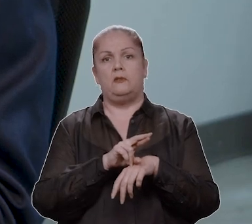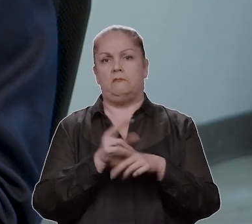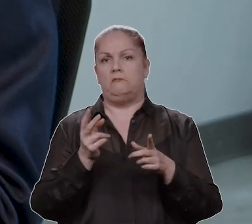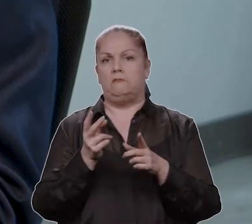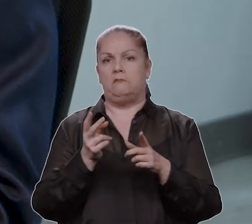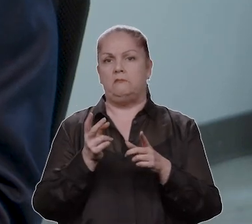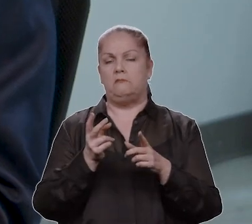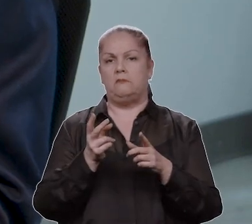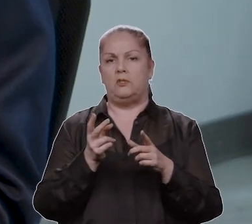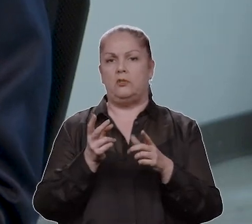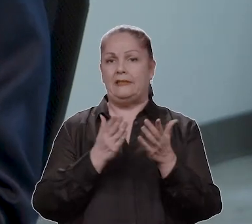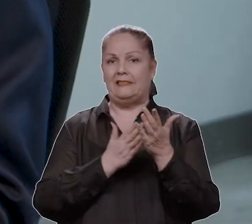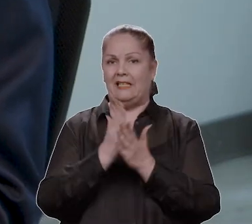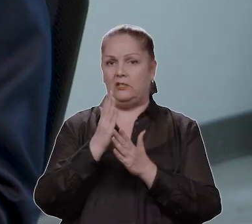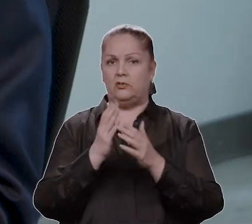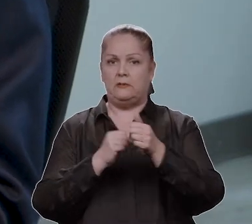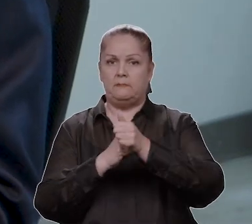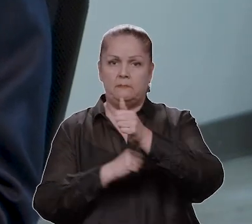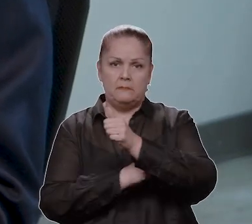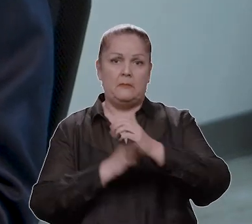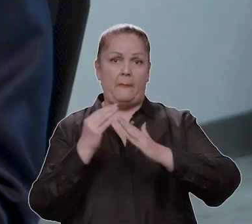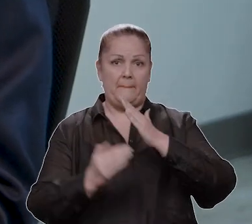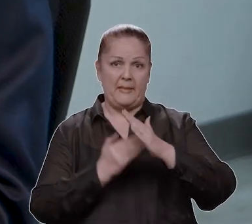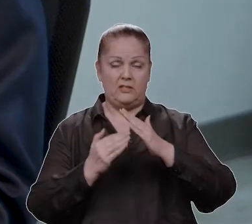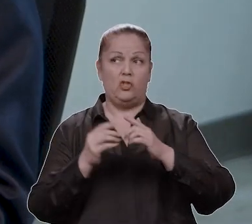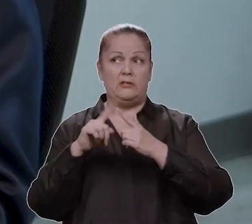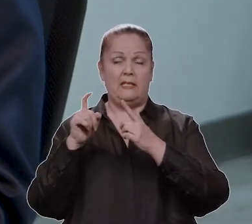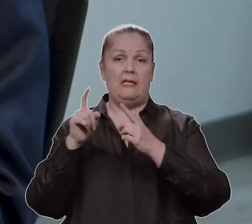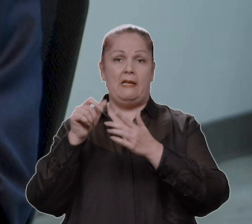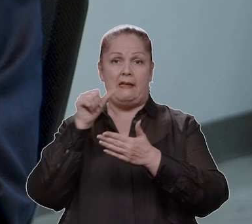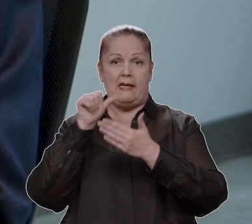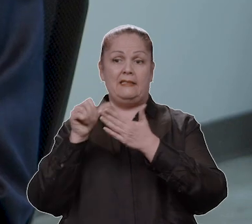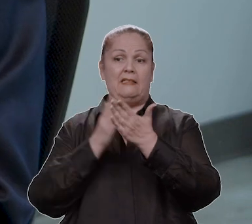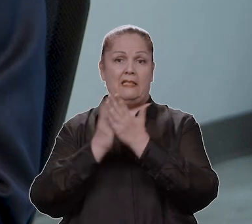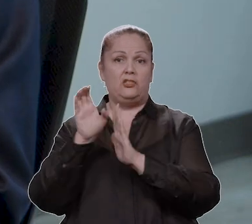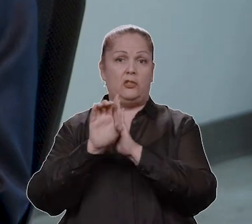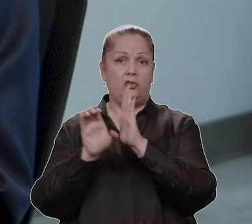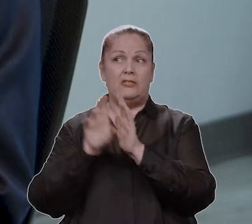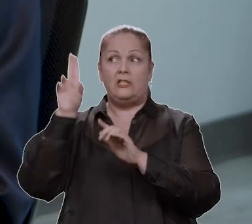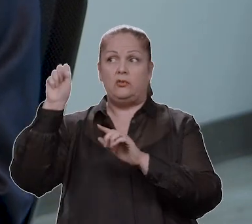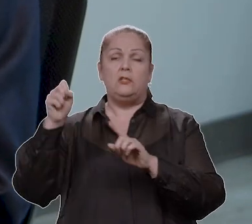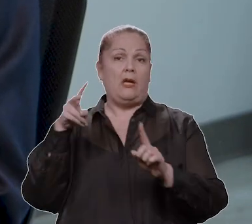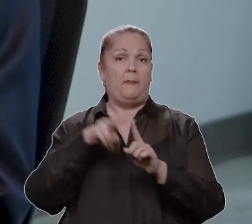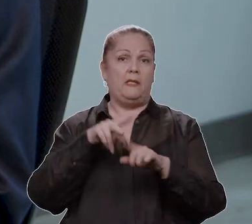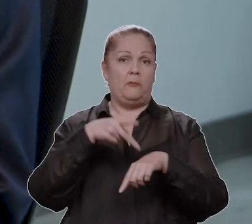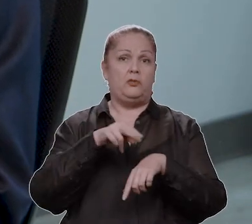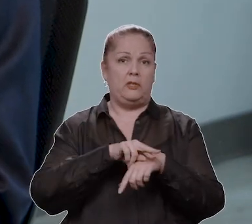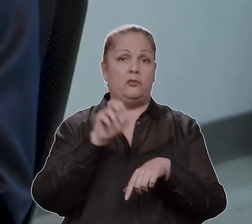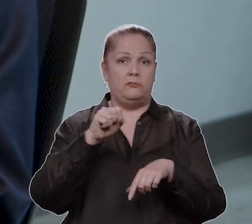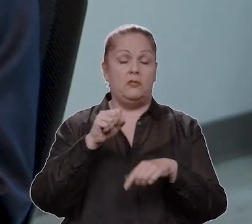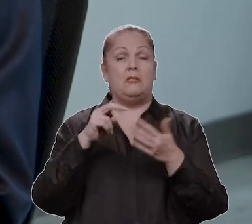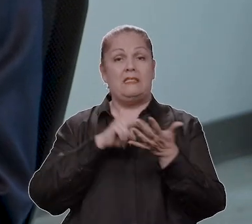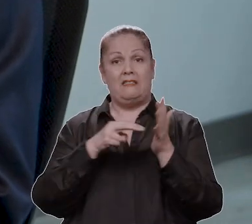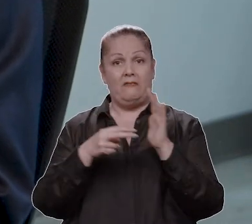pues aplican aquellos derechos fundamentales que surgen de la Carta de Derechos de la Constitución de Estados Unidos. Así que